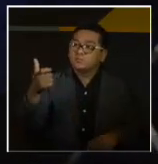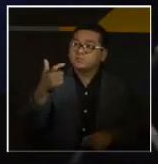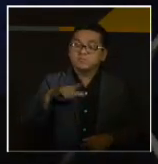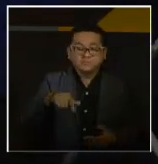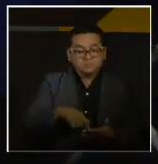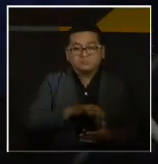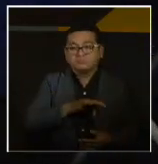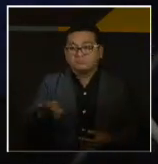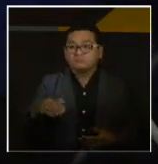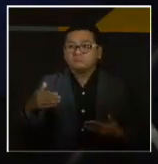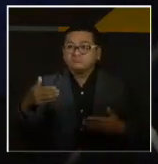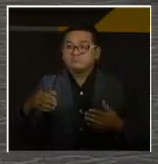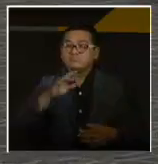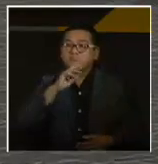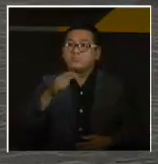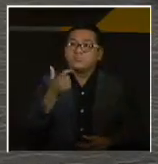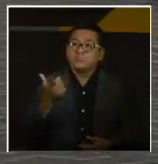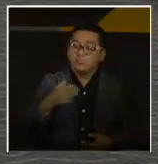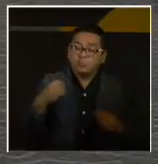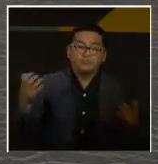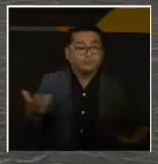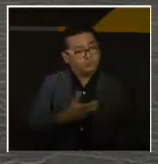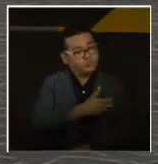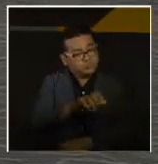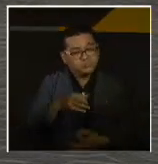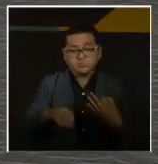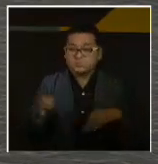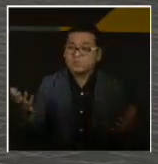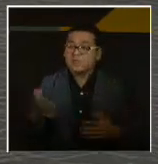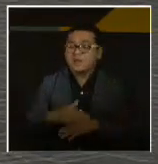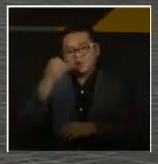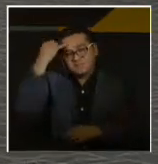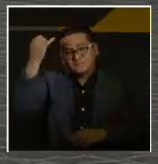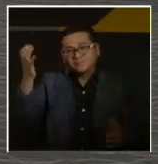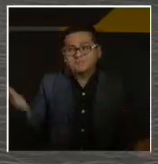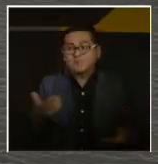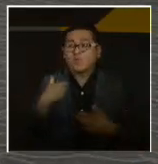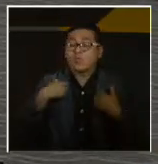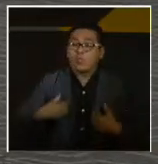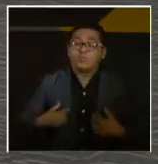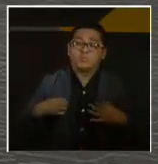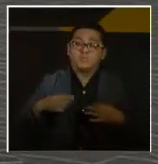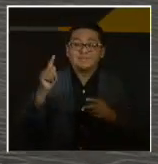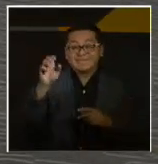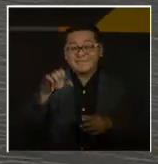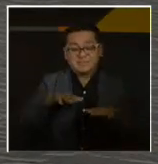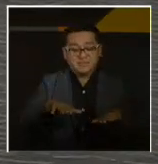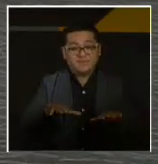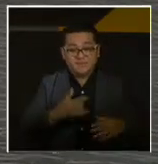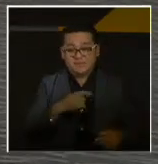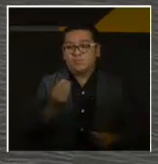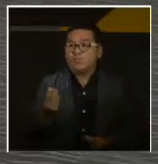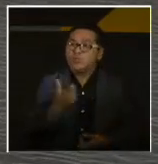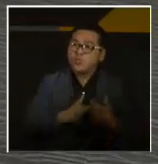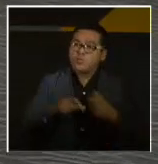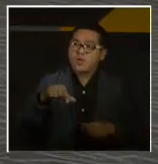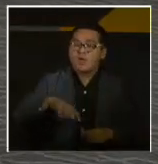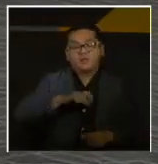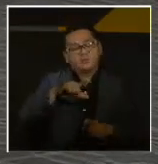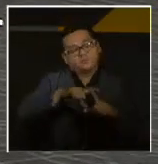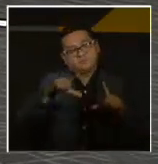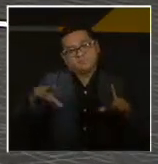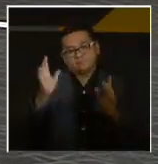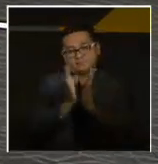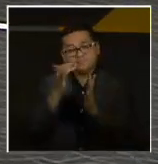economías locales, generar el emprendedurismo, poder apoyar a los productores de guayaberas de tequit con financiamiento y a muchos otros que hay en todo el